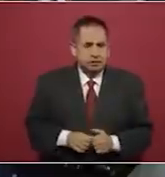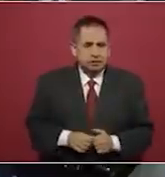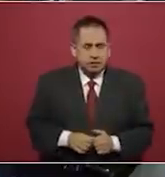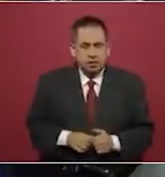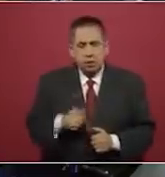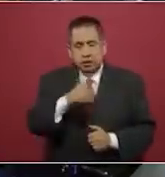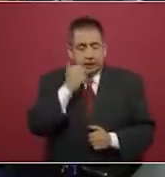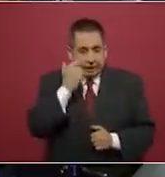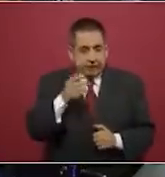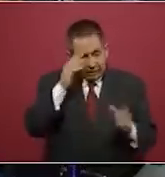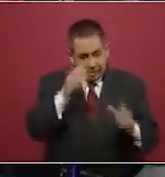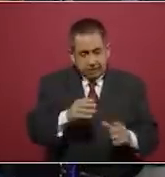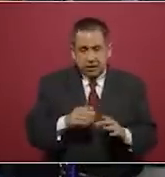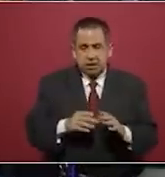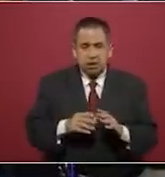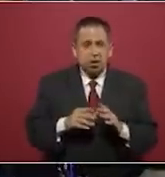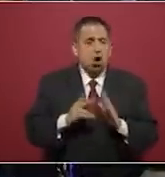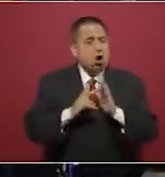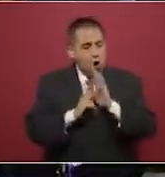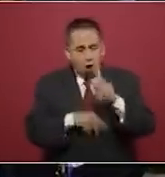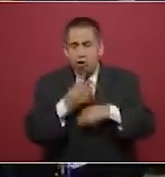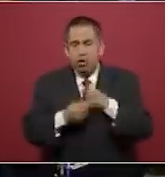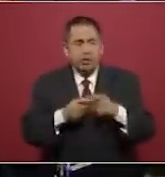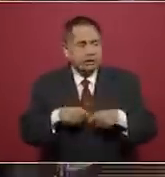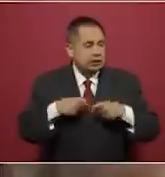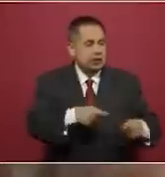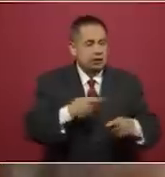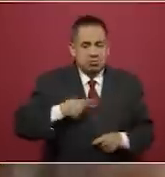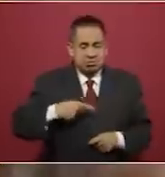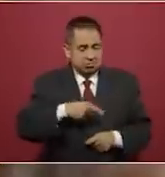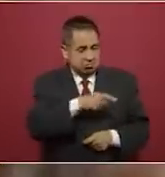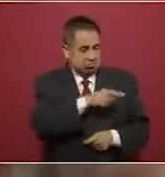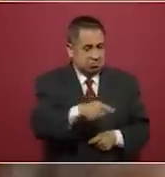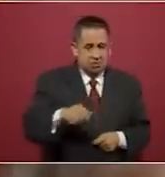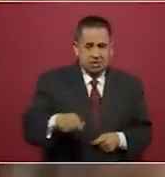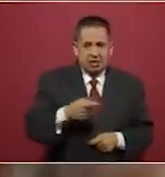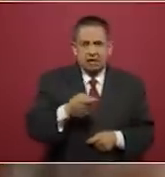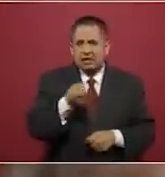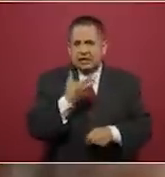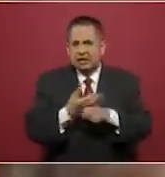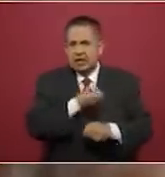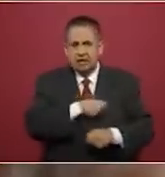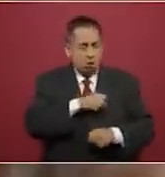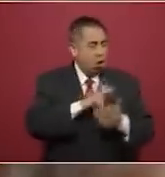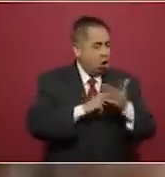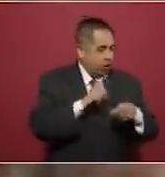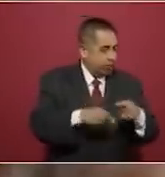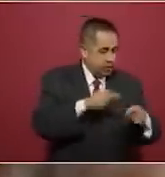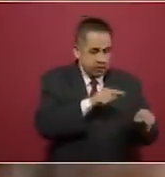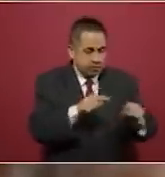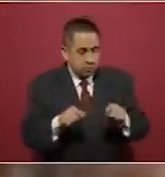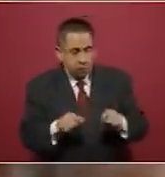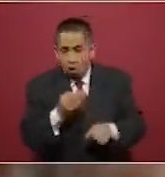su intención de contratar al personal de la secretaría de salud o del sector salud que